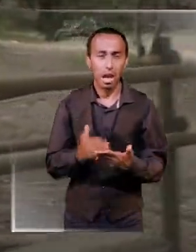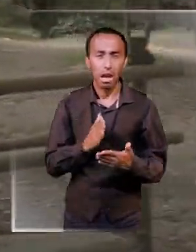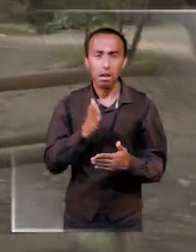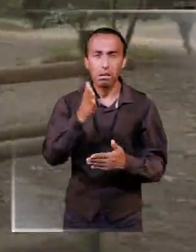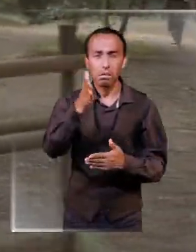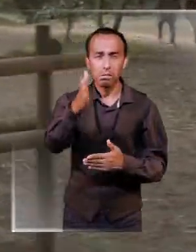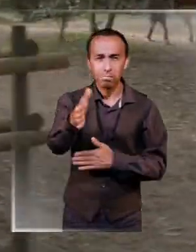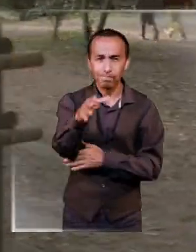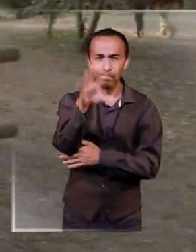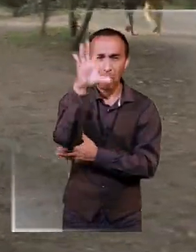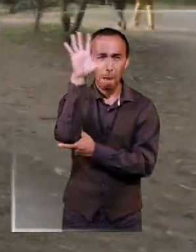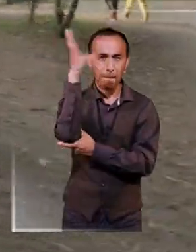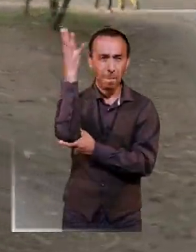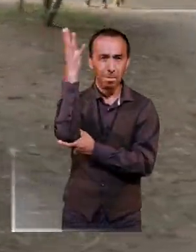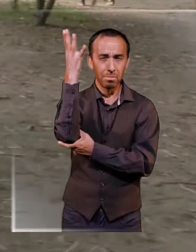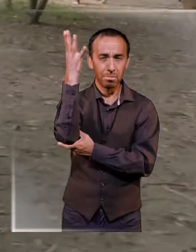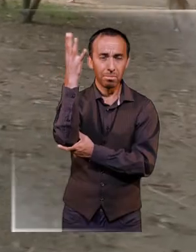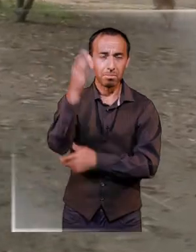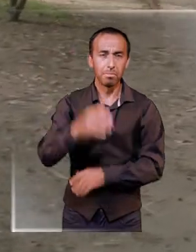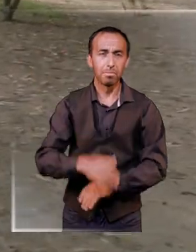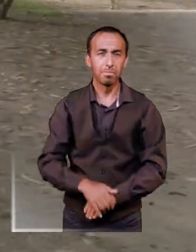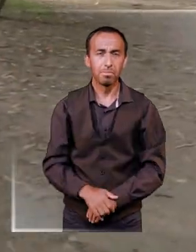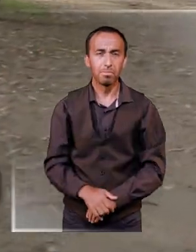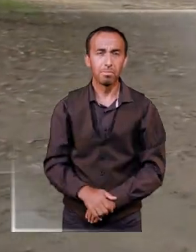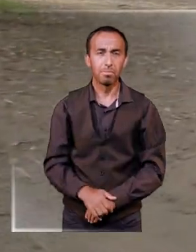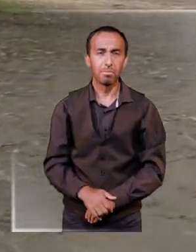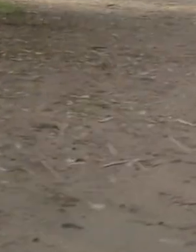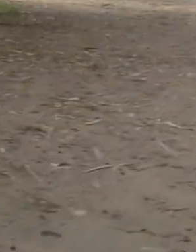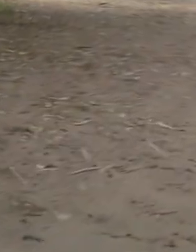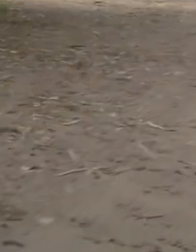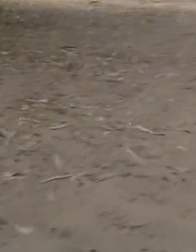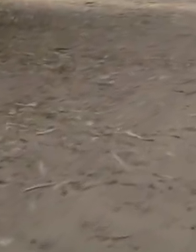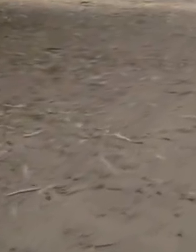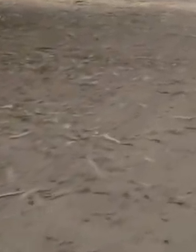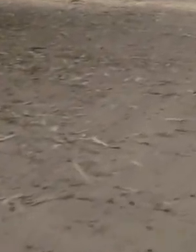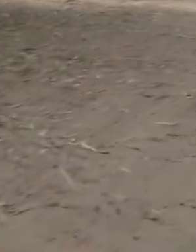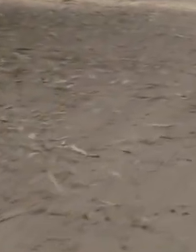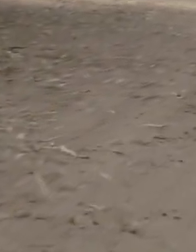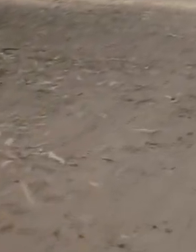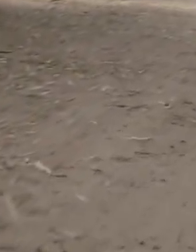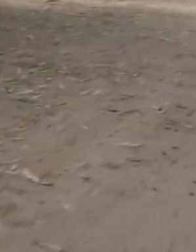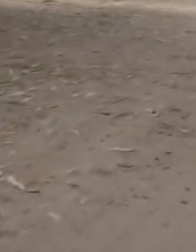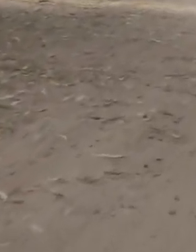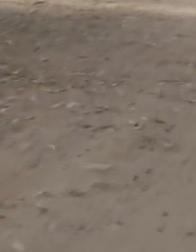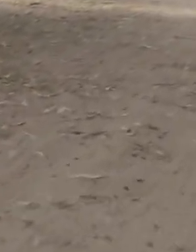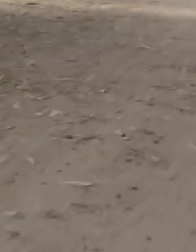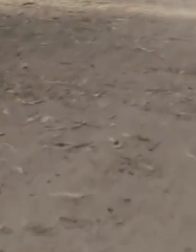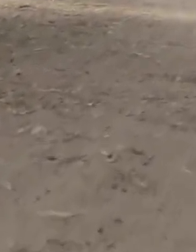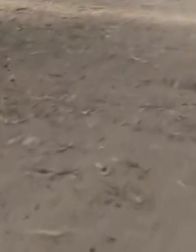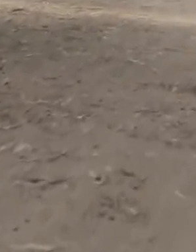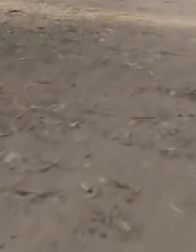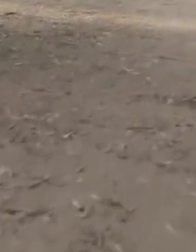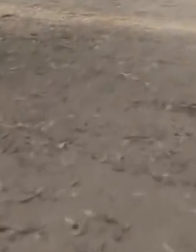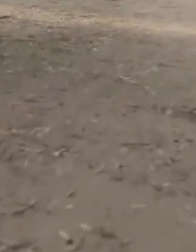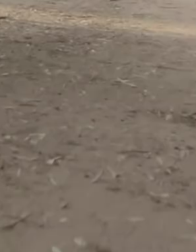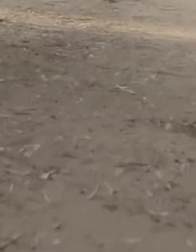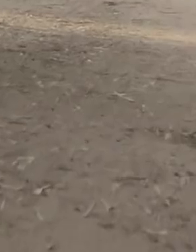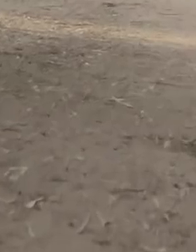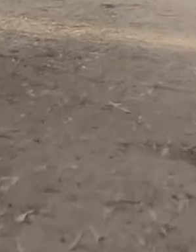Antes ya, mira, ahora vamos a llegar al bosque de palmas. Ay, ay, ay. Se le iban a Chavo y ahí estaría.